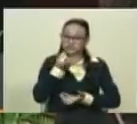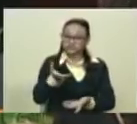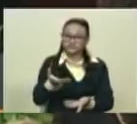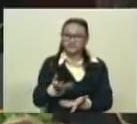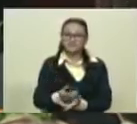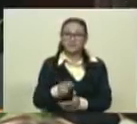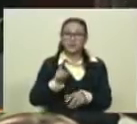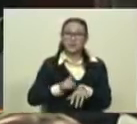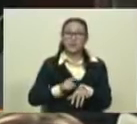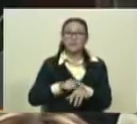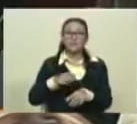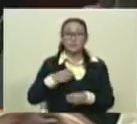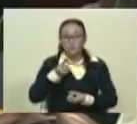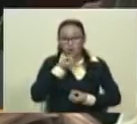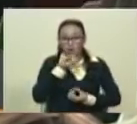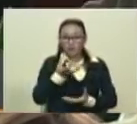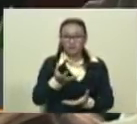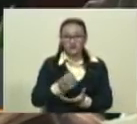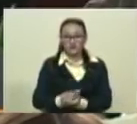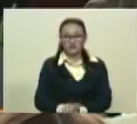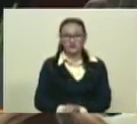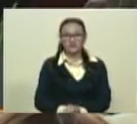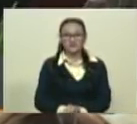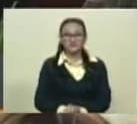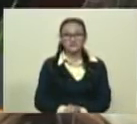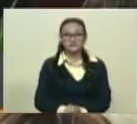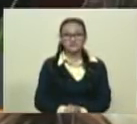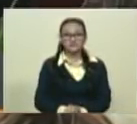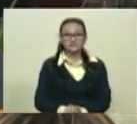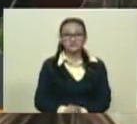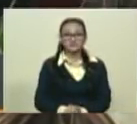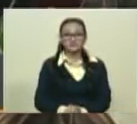Llegará el momento en que podamos contar.